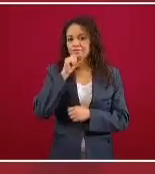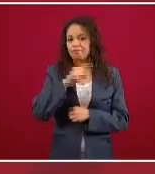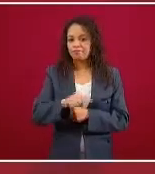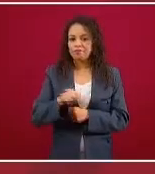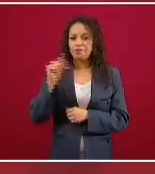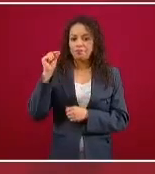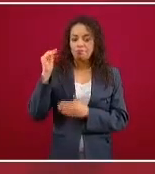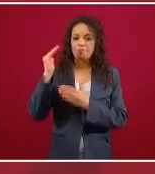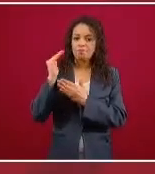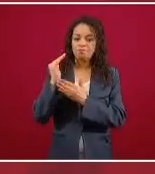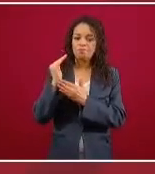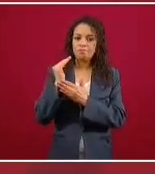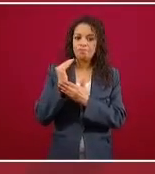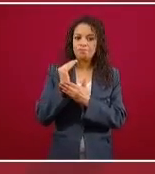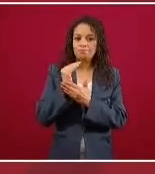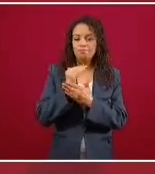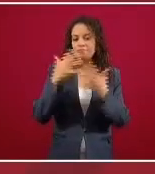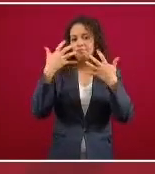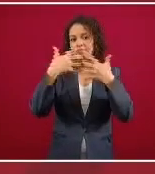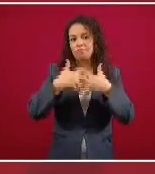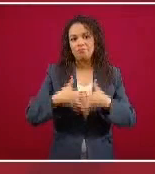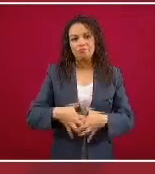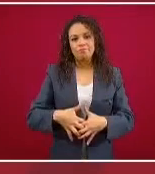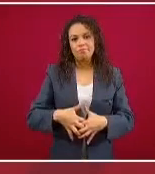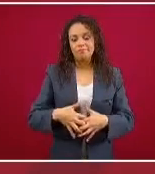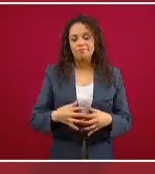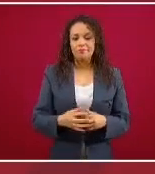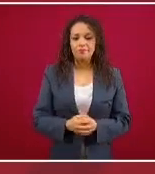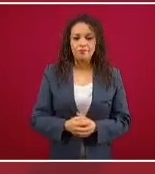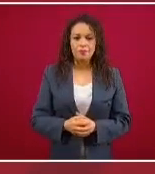se empezó a caer la producción